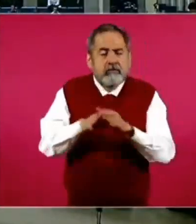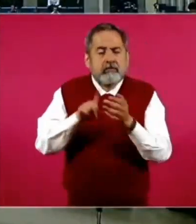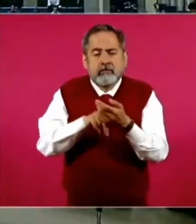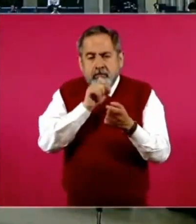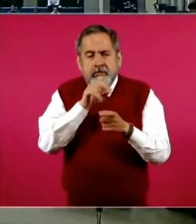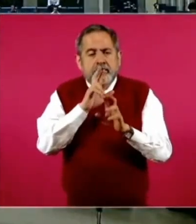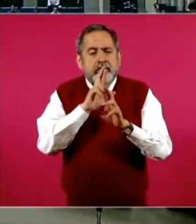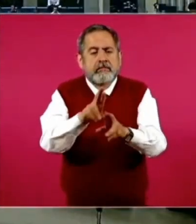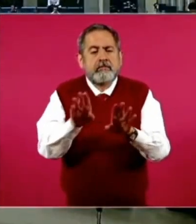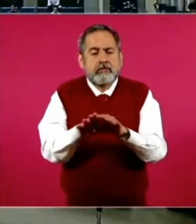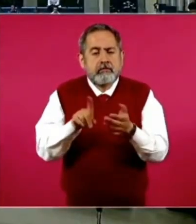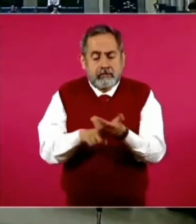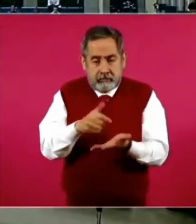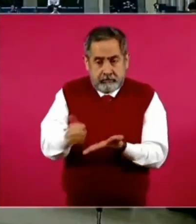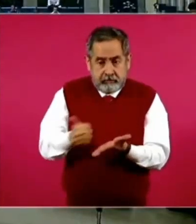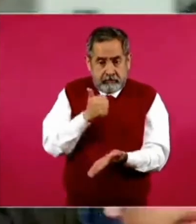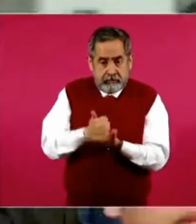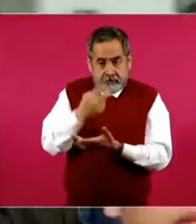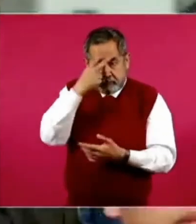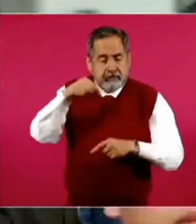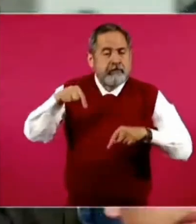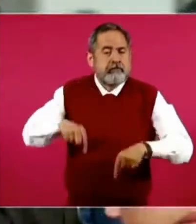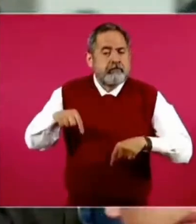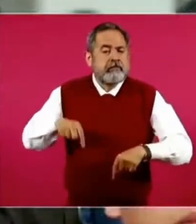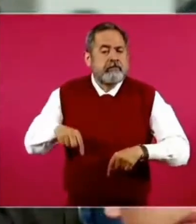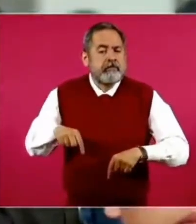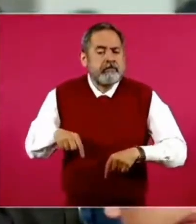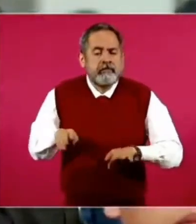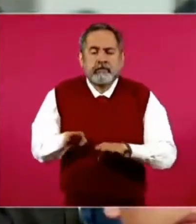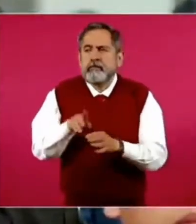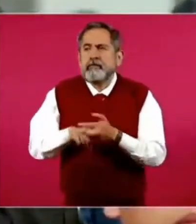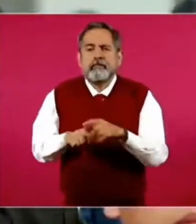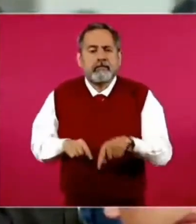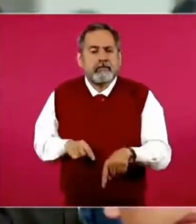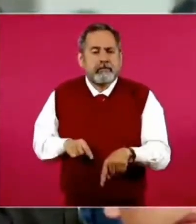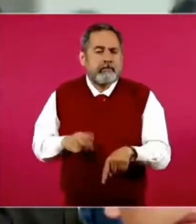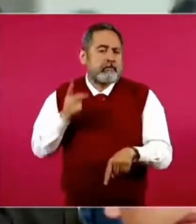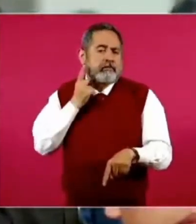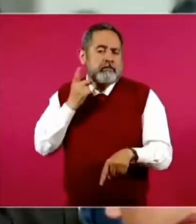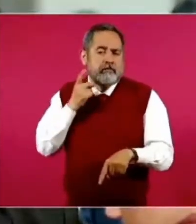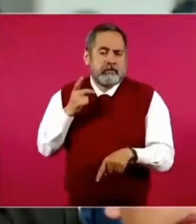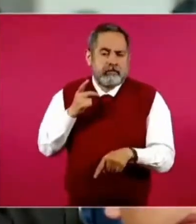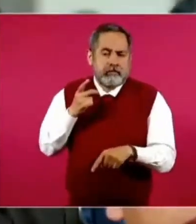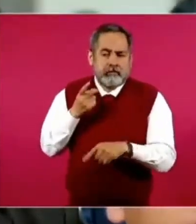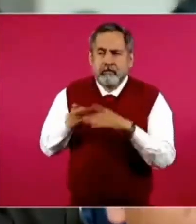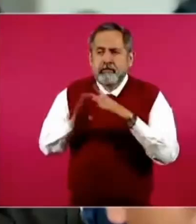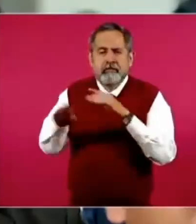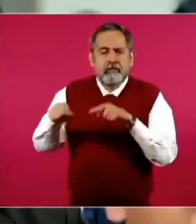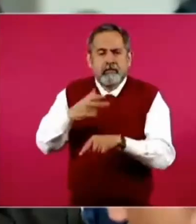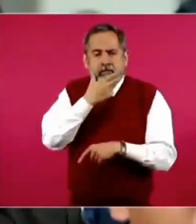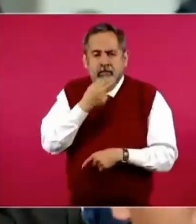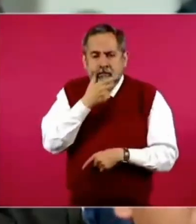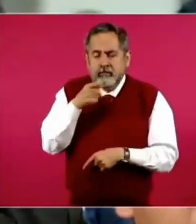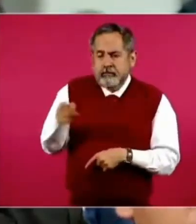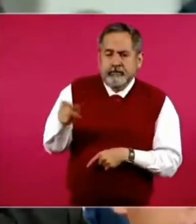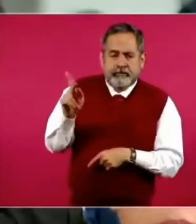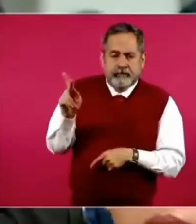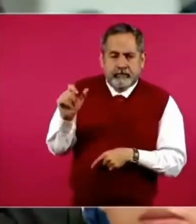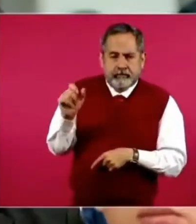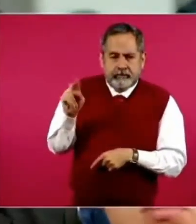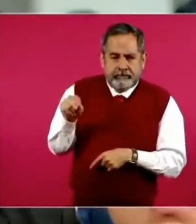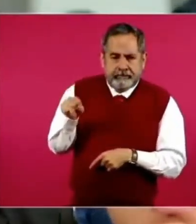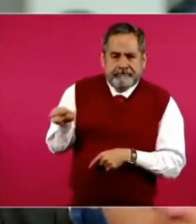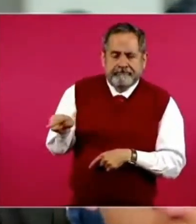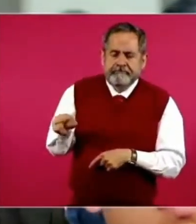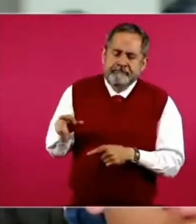que pues, en la Ciudad de México quedó como diputado migrante un panista.